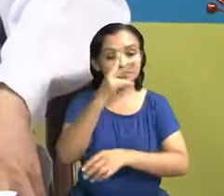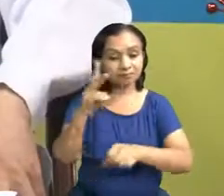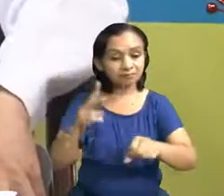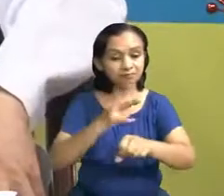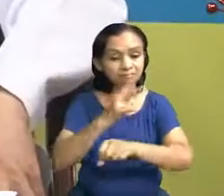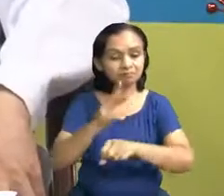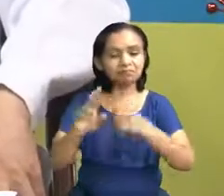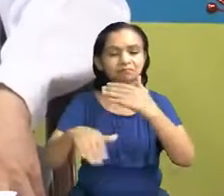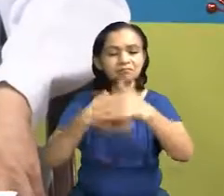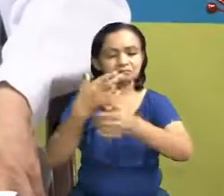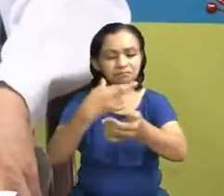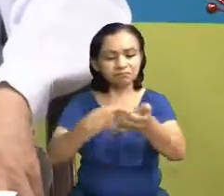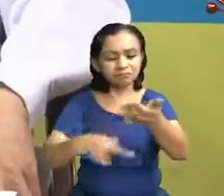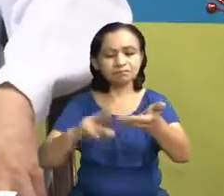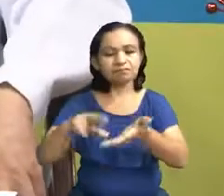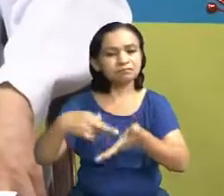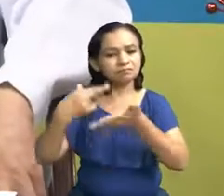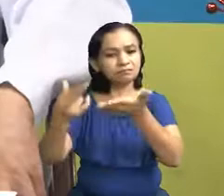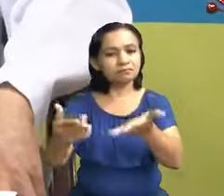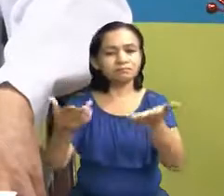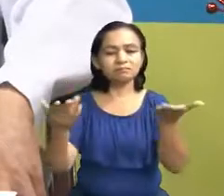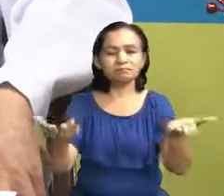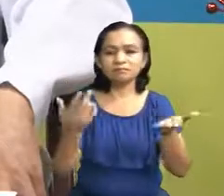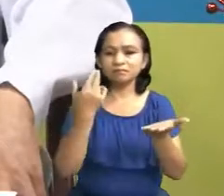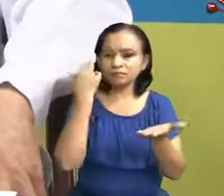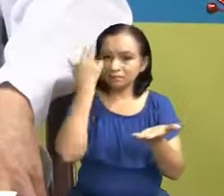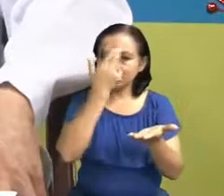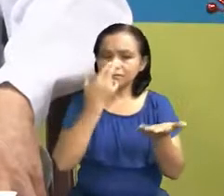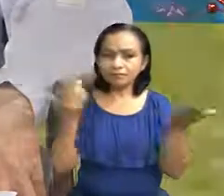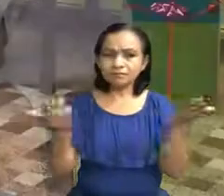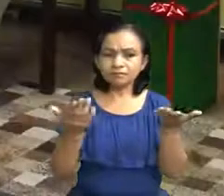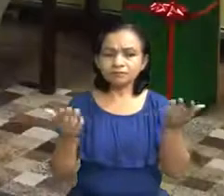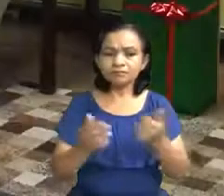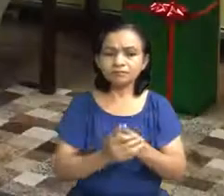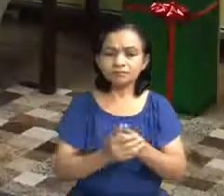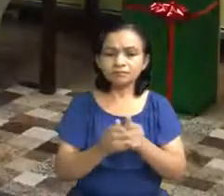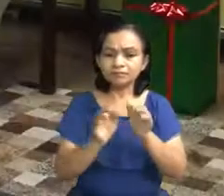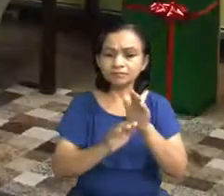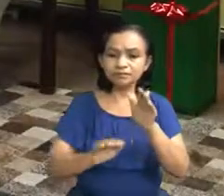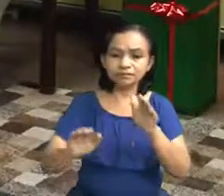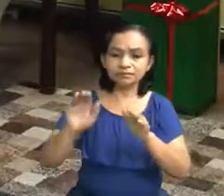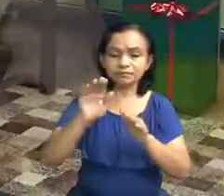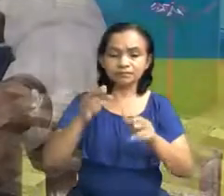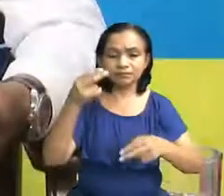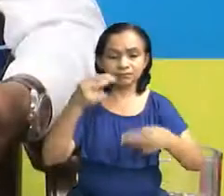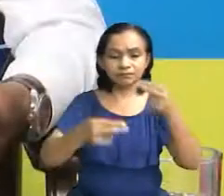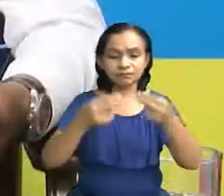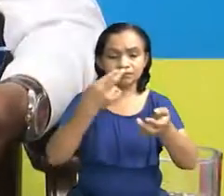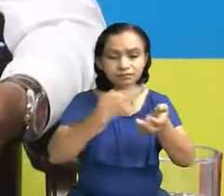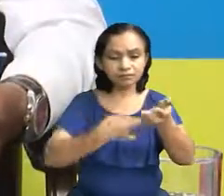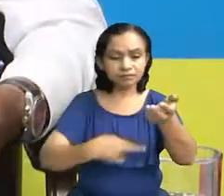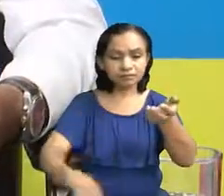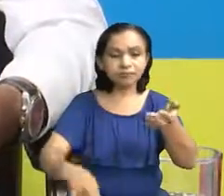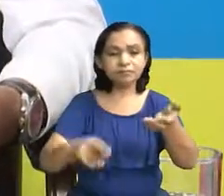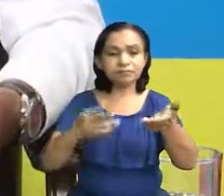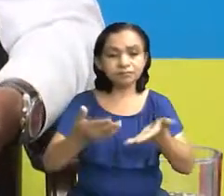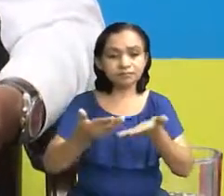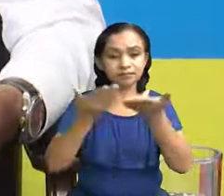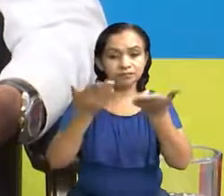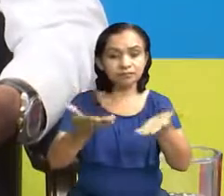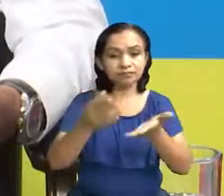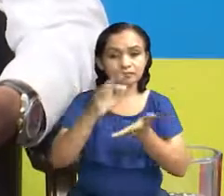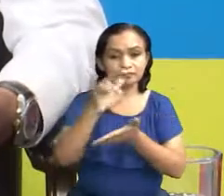par de horas y ya se puede hacer la donación de sangre. Última pregunta, doctor. Así como ha incrementado el número de donaciones en este 2019